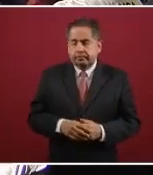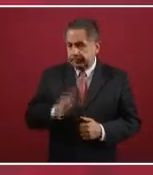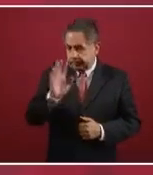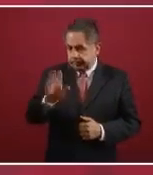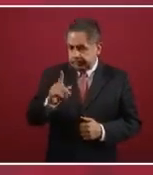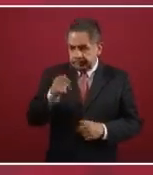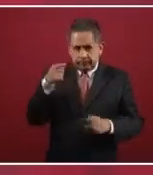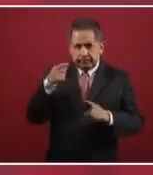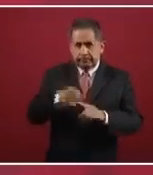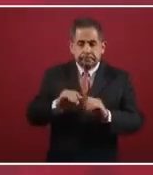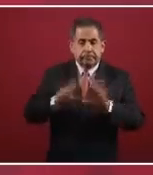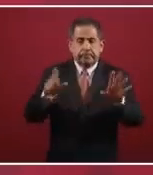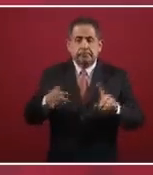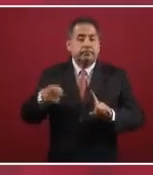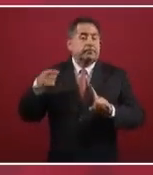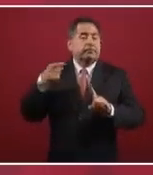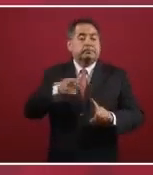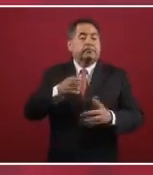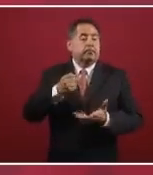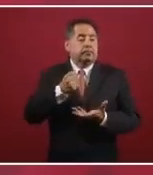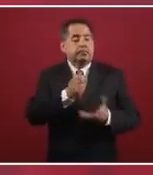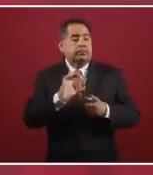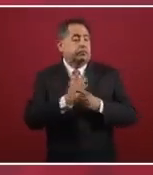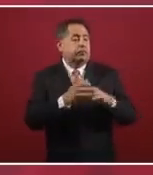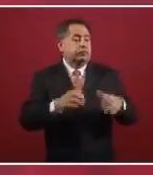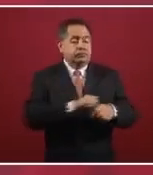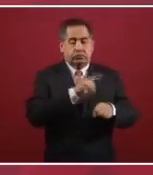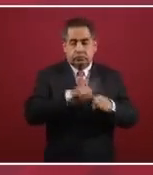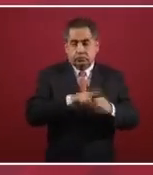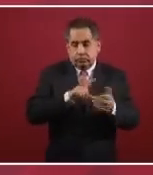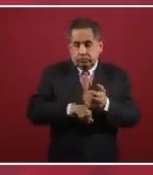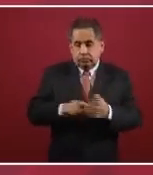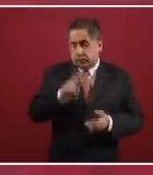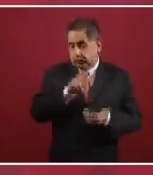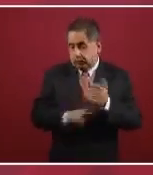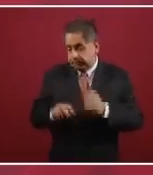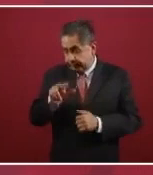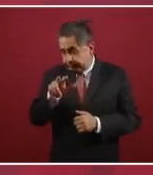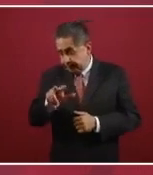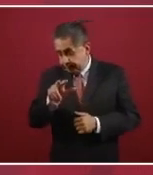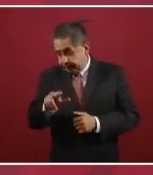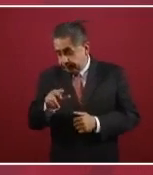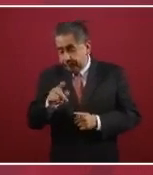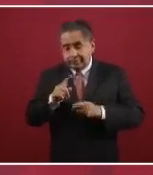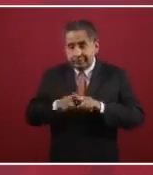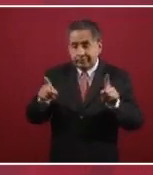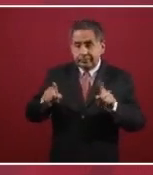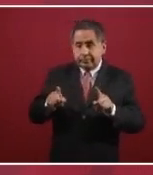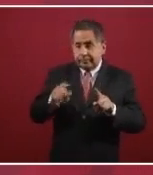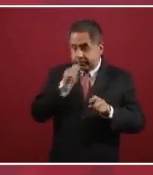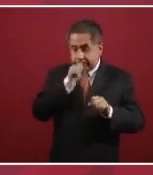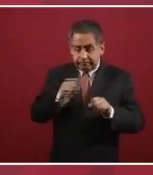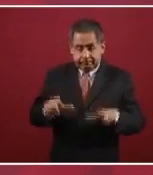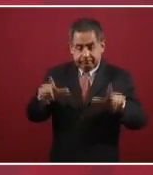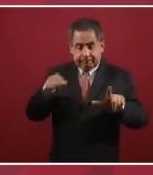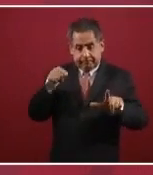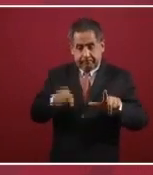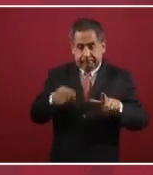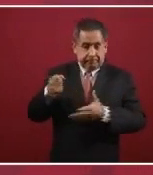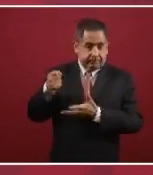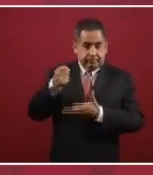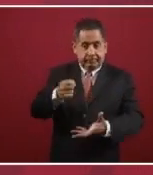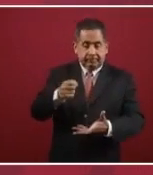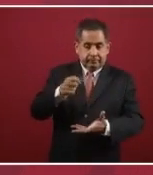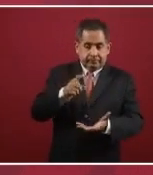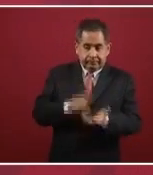claridad cuál fue el presupuesto asignado a la Comisión Nacional de Búsqueda en el 2018. Porque una cosa es lo que apareció en el papel, en el presupuesto